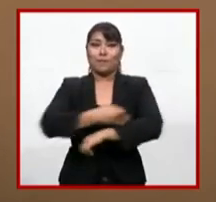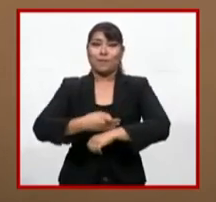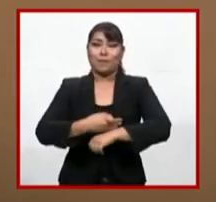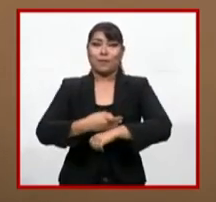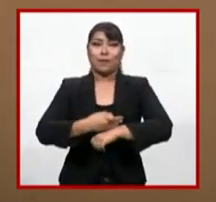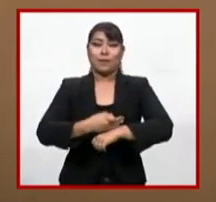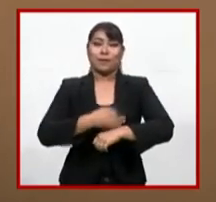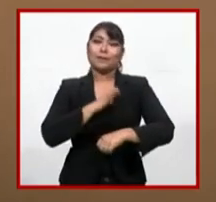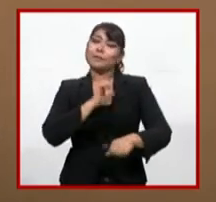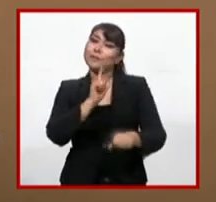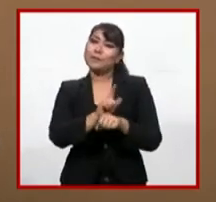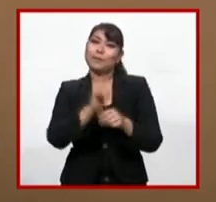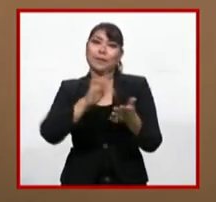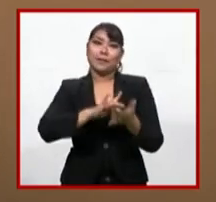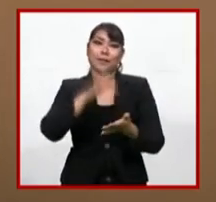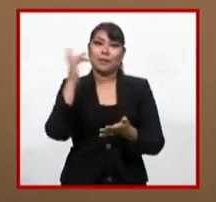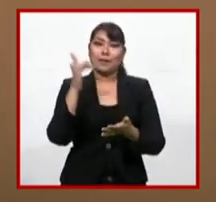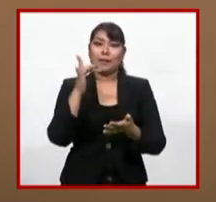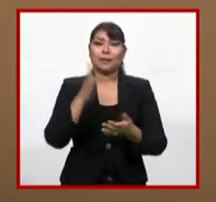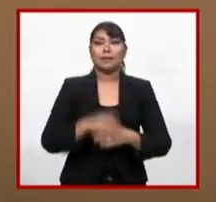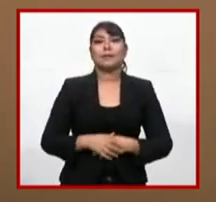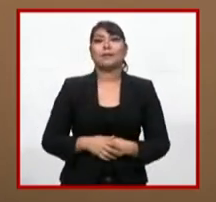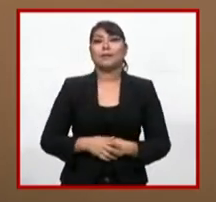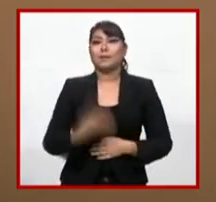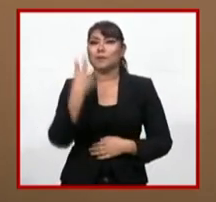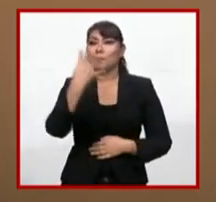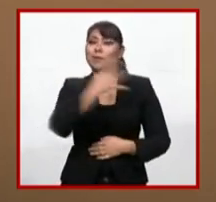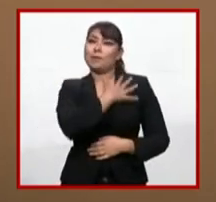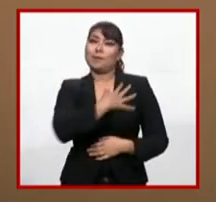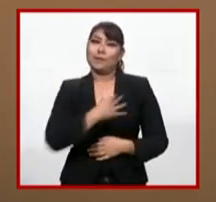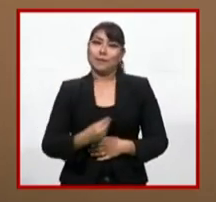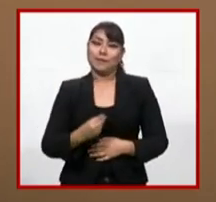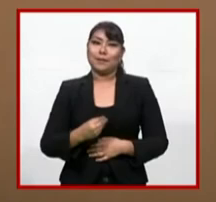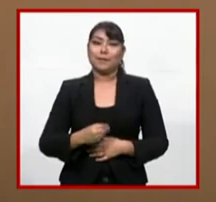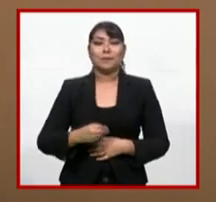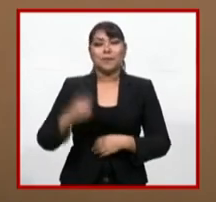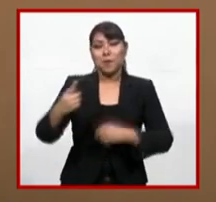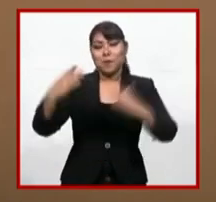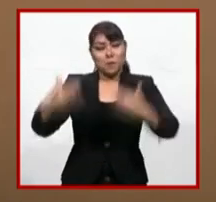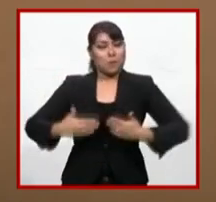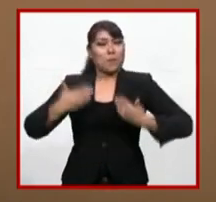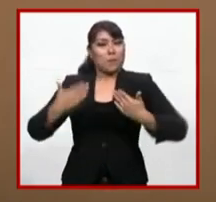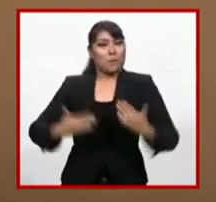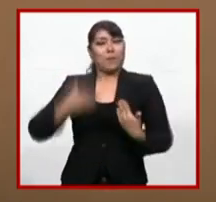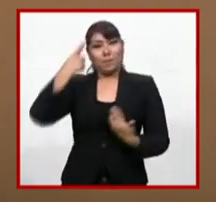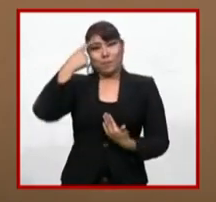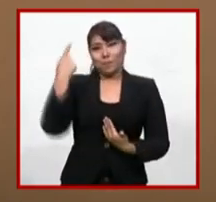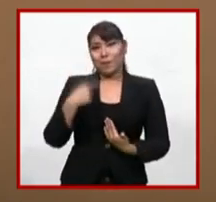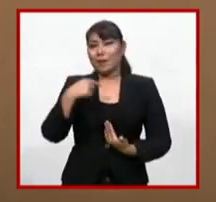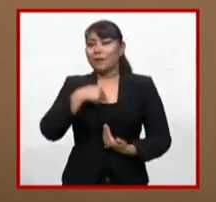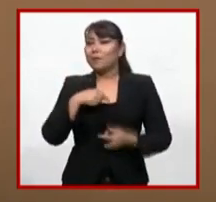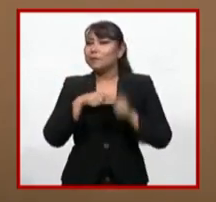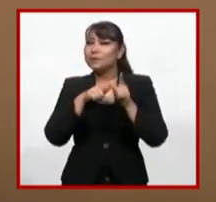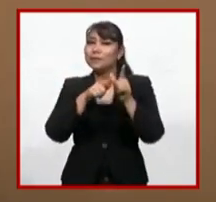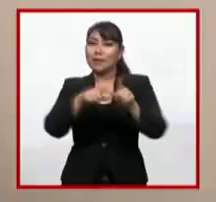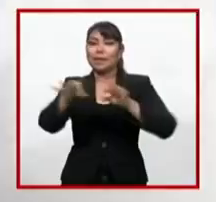muy especial, gracias a mis 4 hijos por ser mi mayor motor e inspiración para seguir